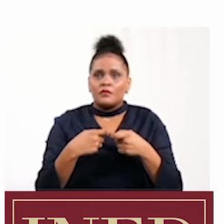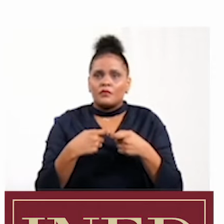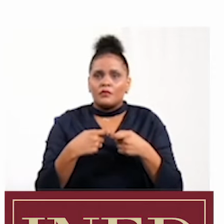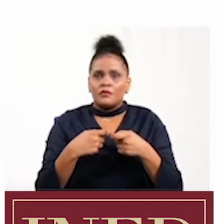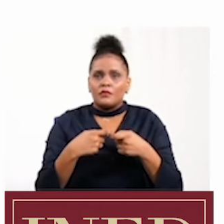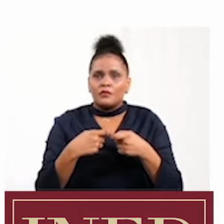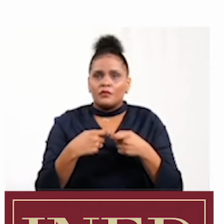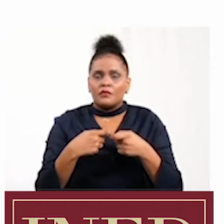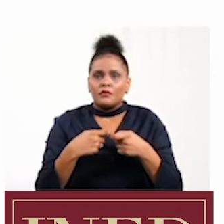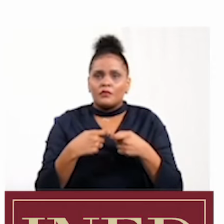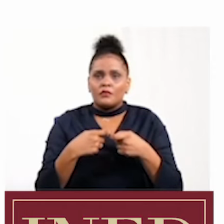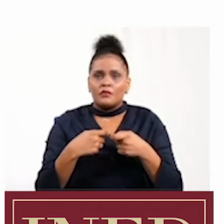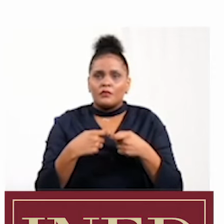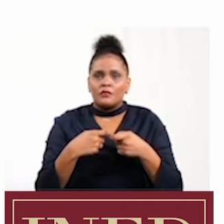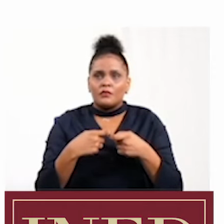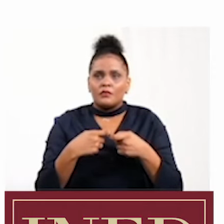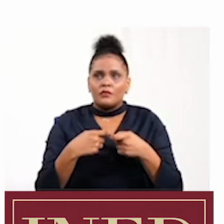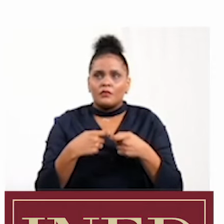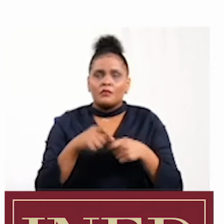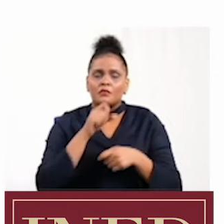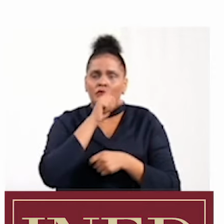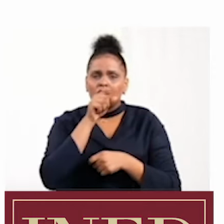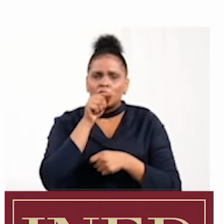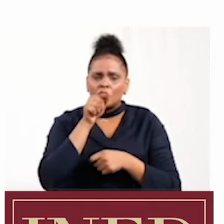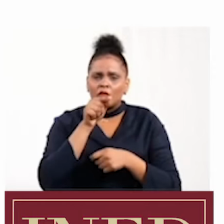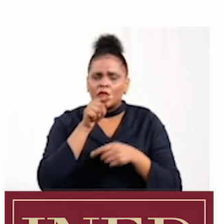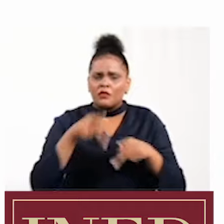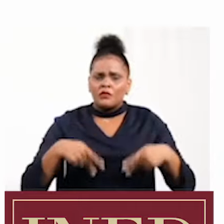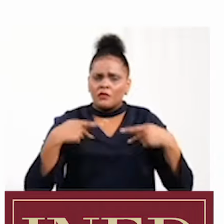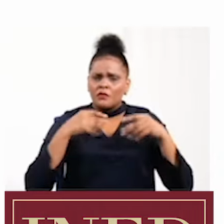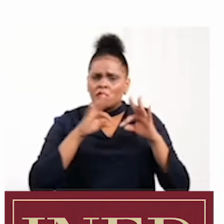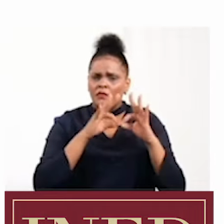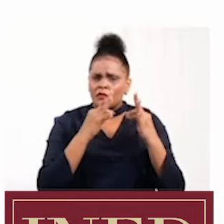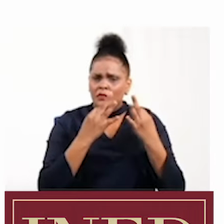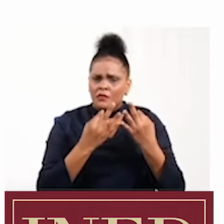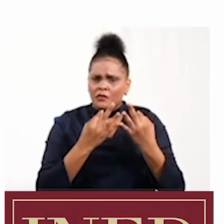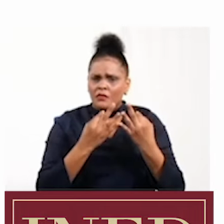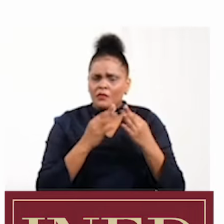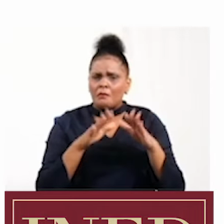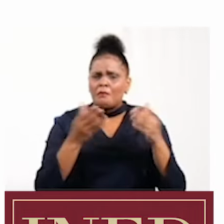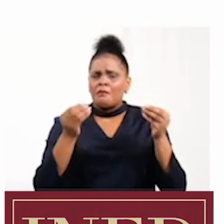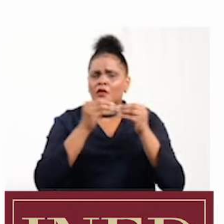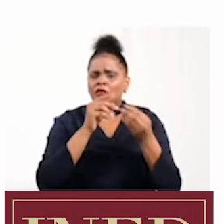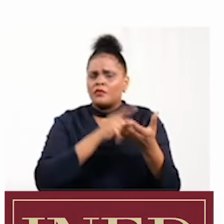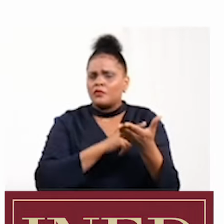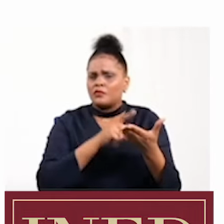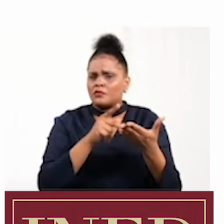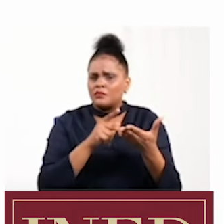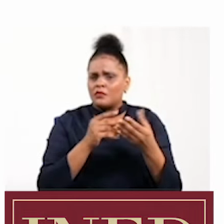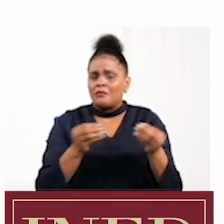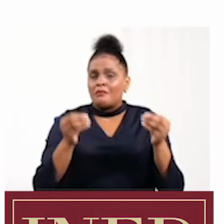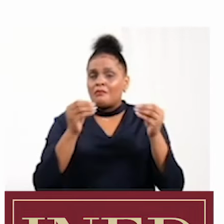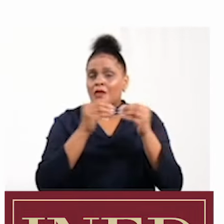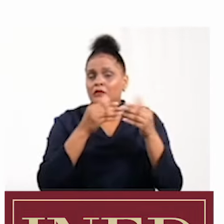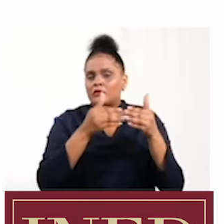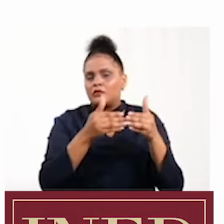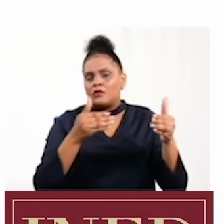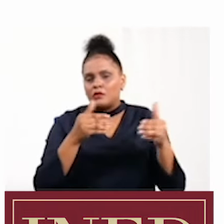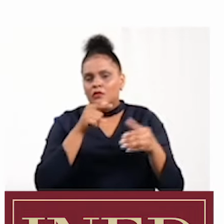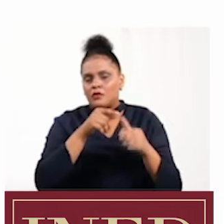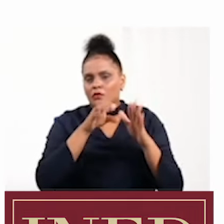al ser más profesionales hace que se desvinculen de la vida familiar entre más profesional más las aleja del